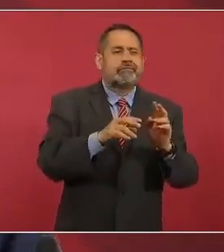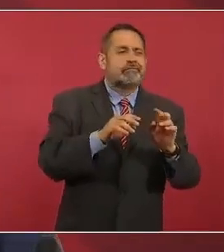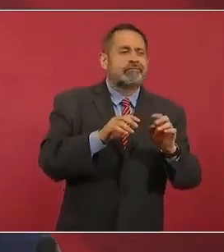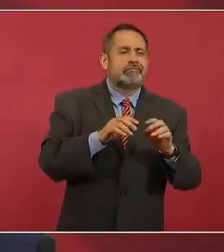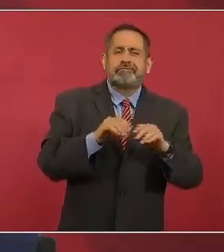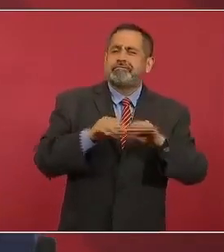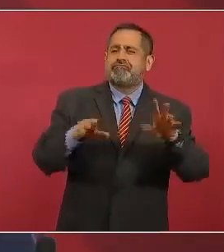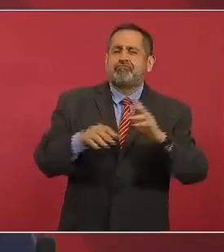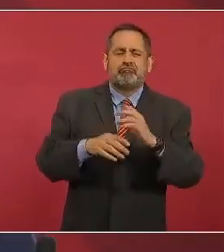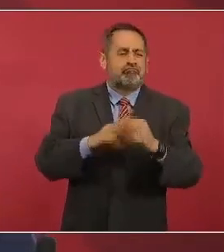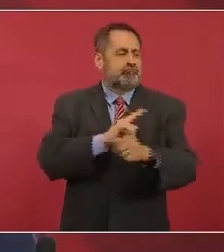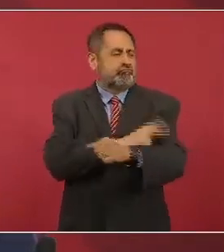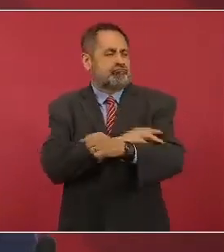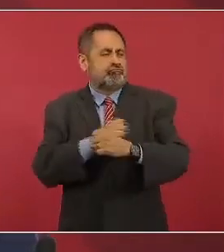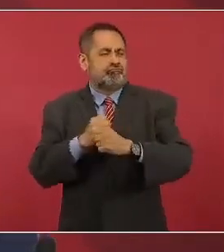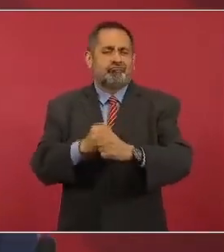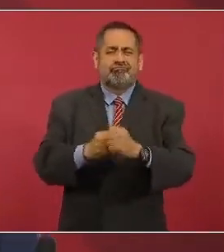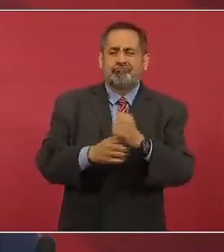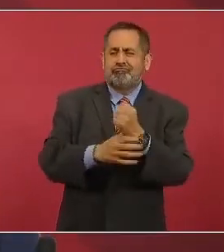poder,